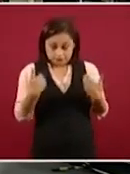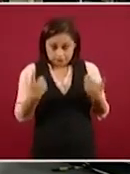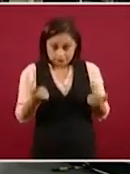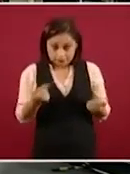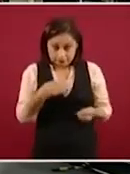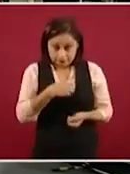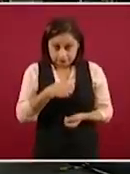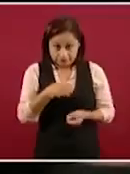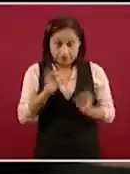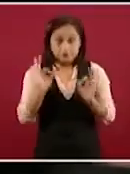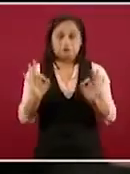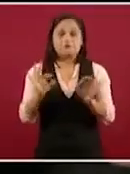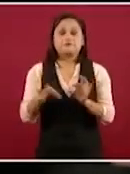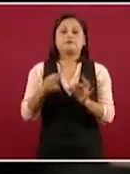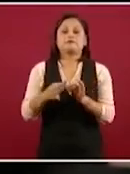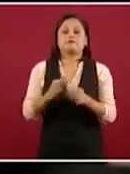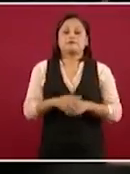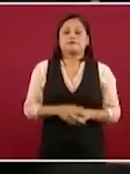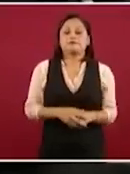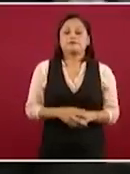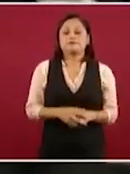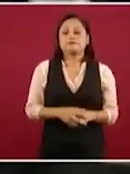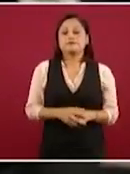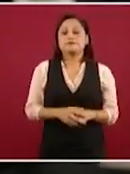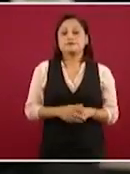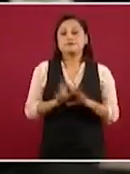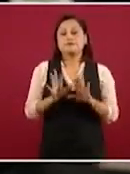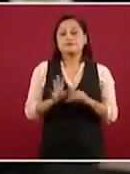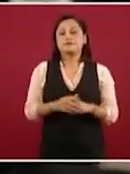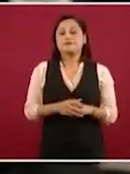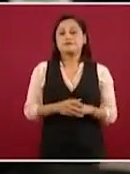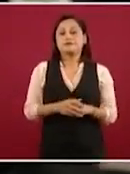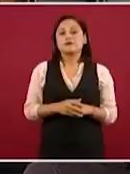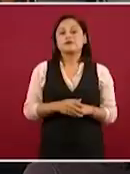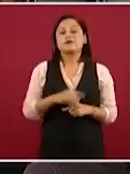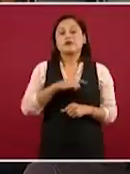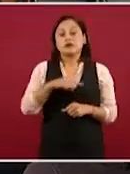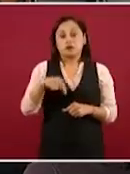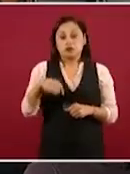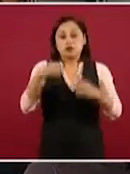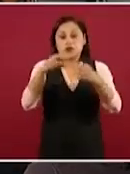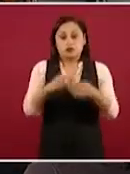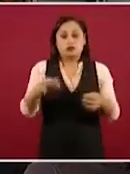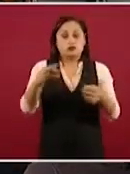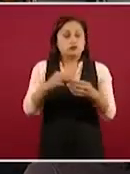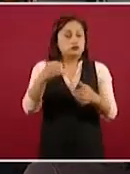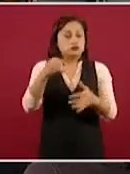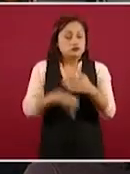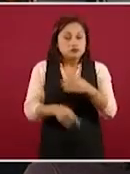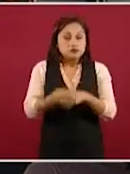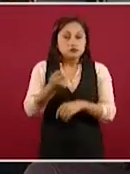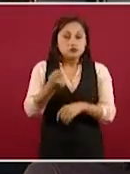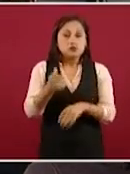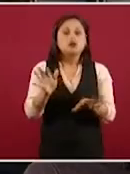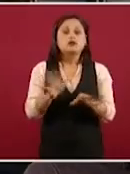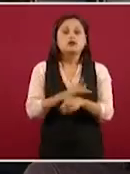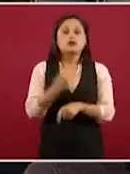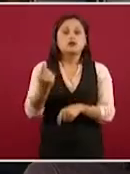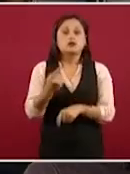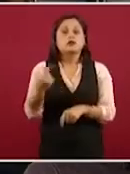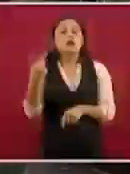satisfecho. Ya. Vamos a agregarle, porque a lo mejor se tiene ahí sobre la